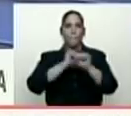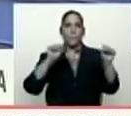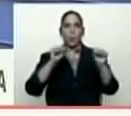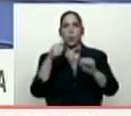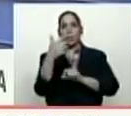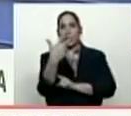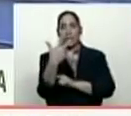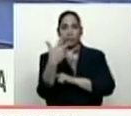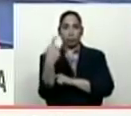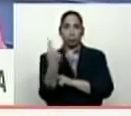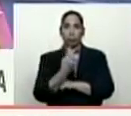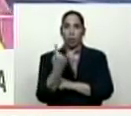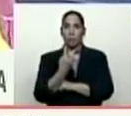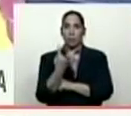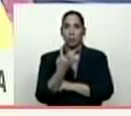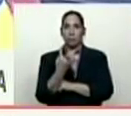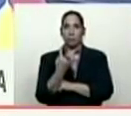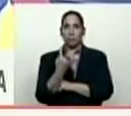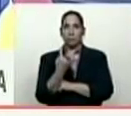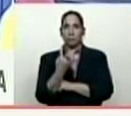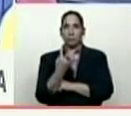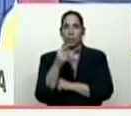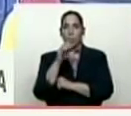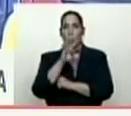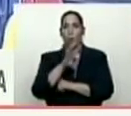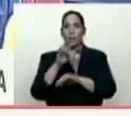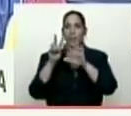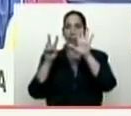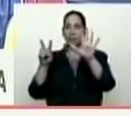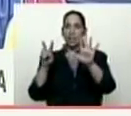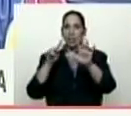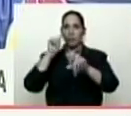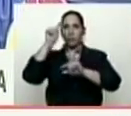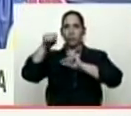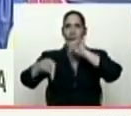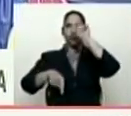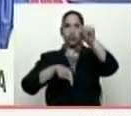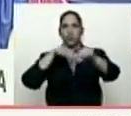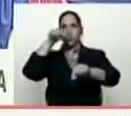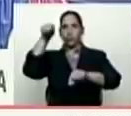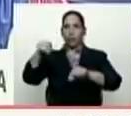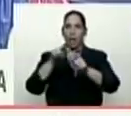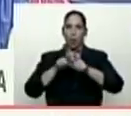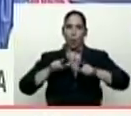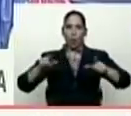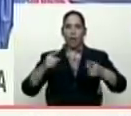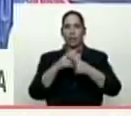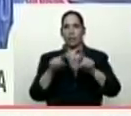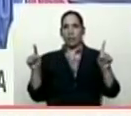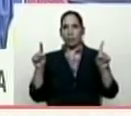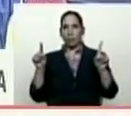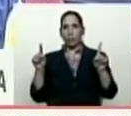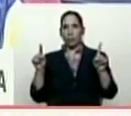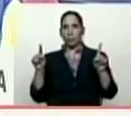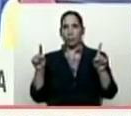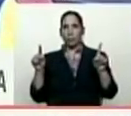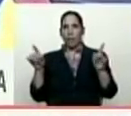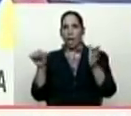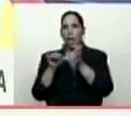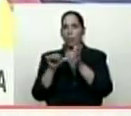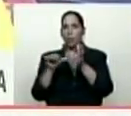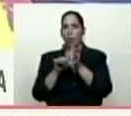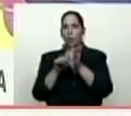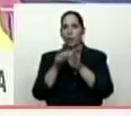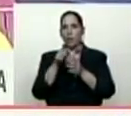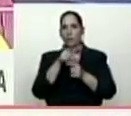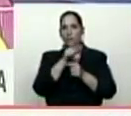¡Ey! 3. 47 caen en un sitio distinto a donde ellos